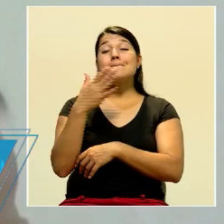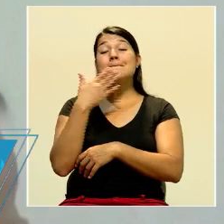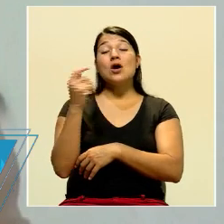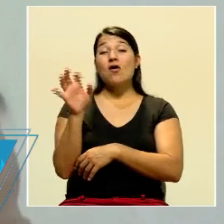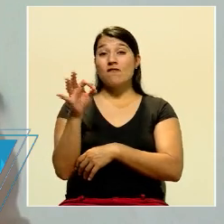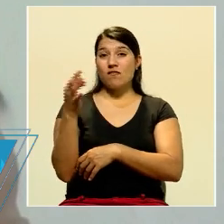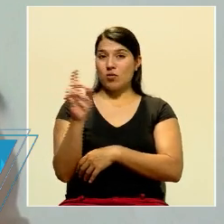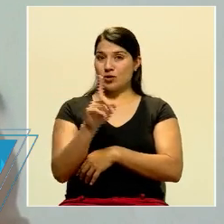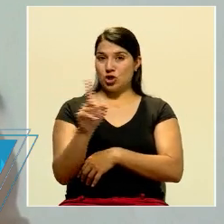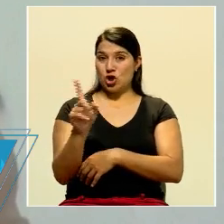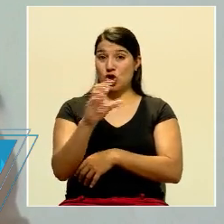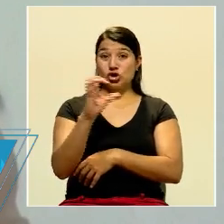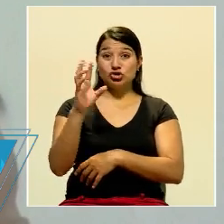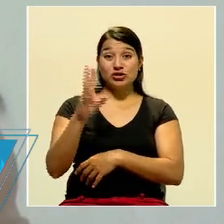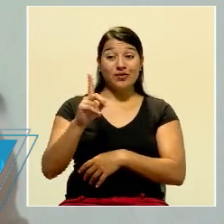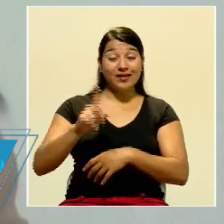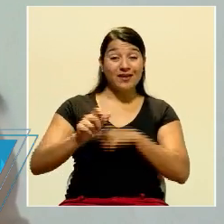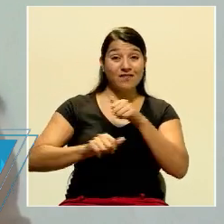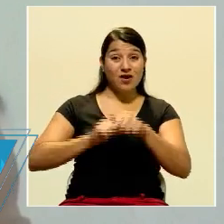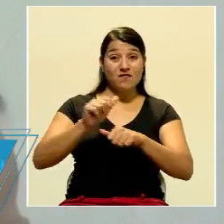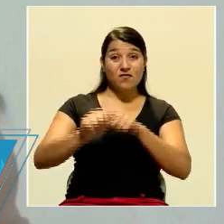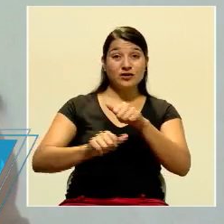como país en que el